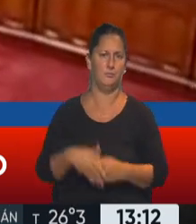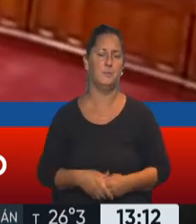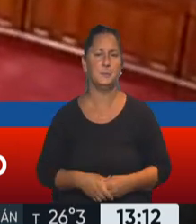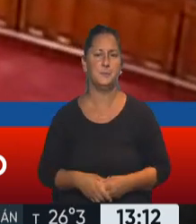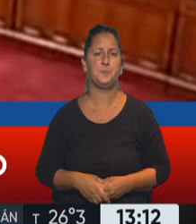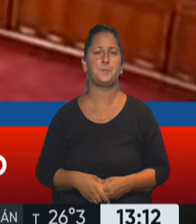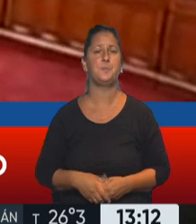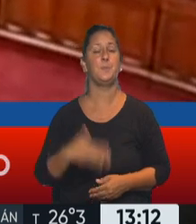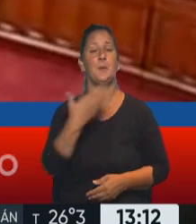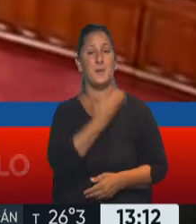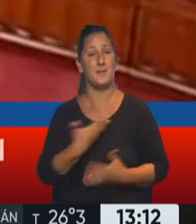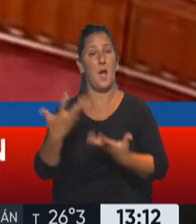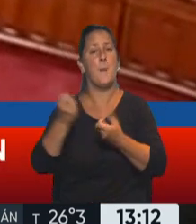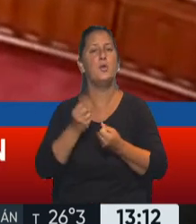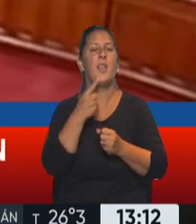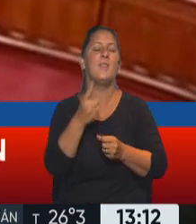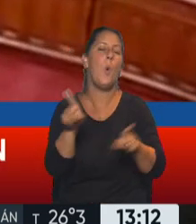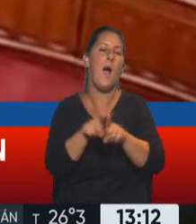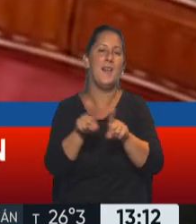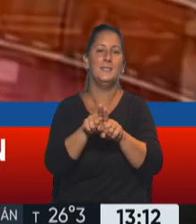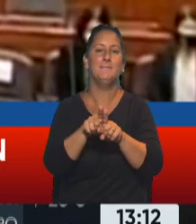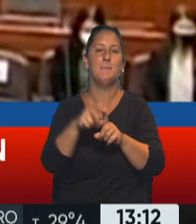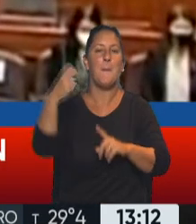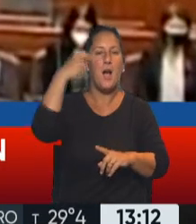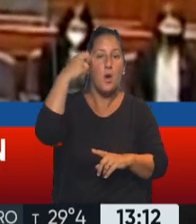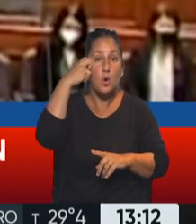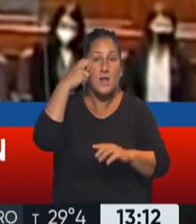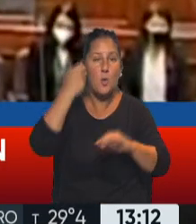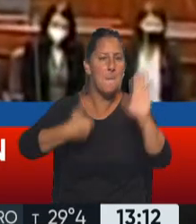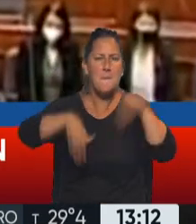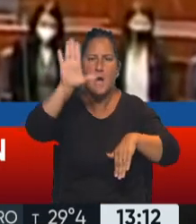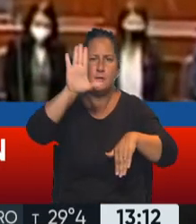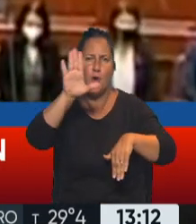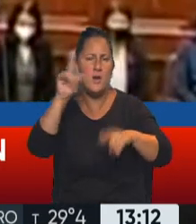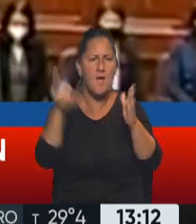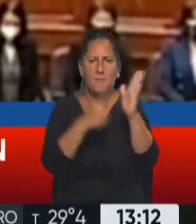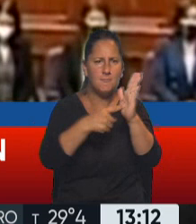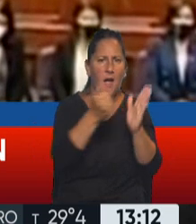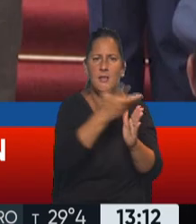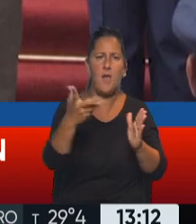del mandatario, juega que no asoma en el Congreso una mayoría alternativa, como